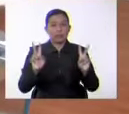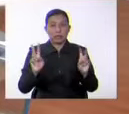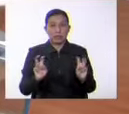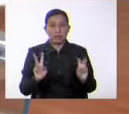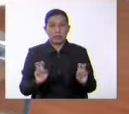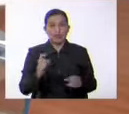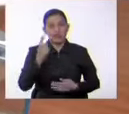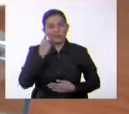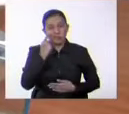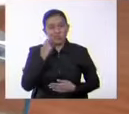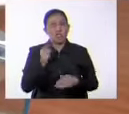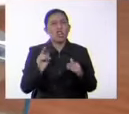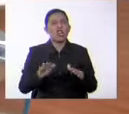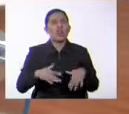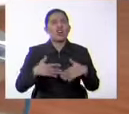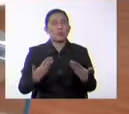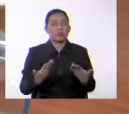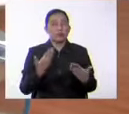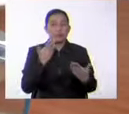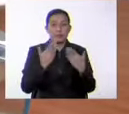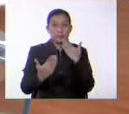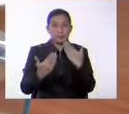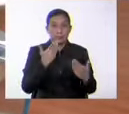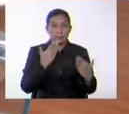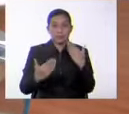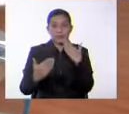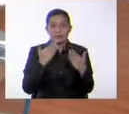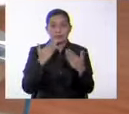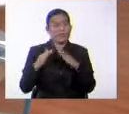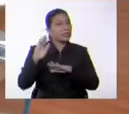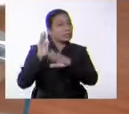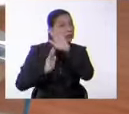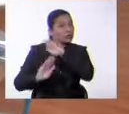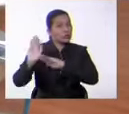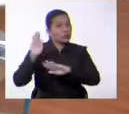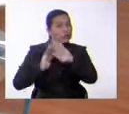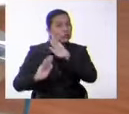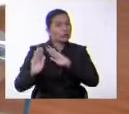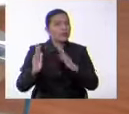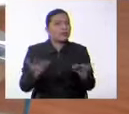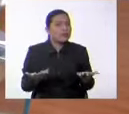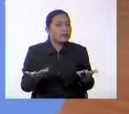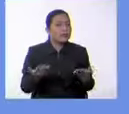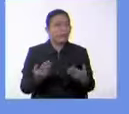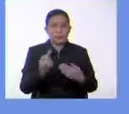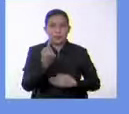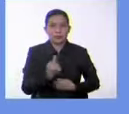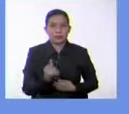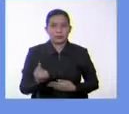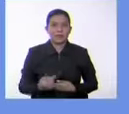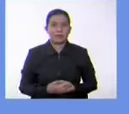del tiempo que nos ejemplifica un poco también de la historia y de esos acontecimientos humanos. Vamos a verlo.